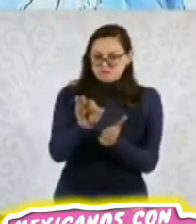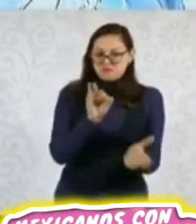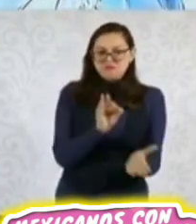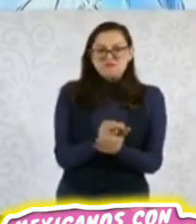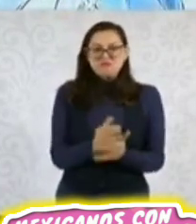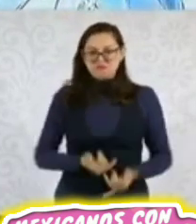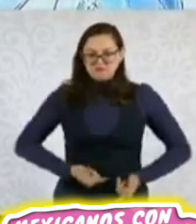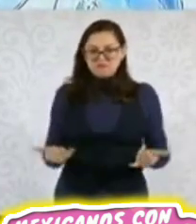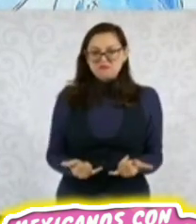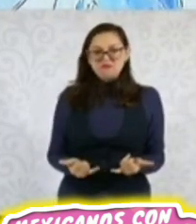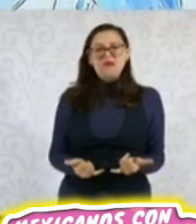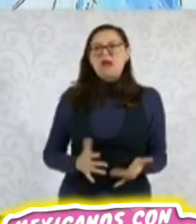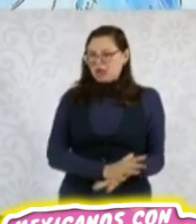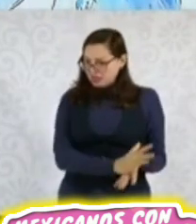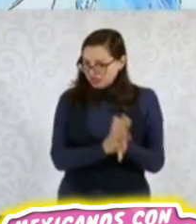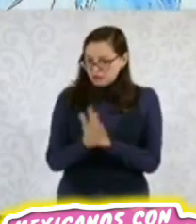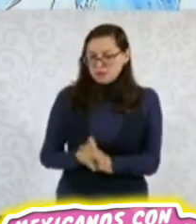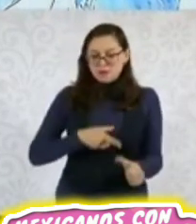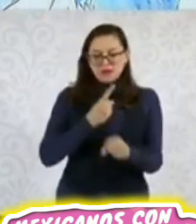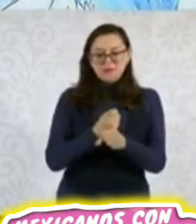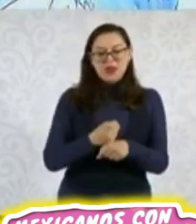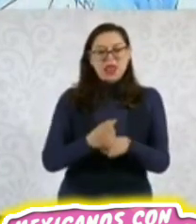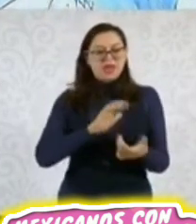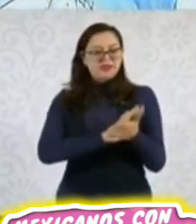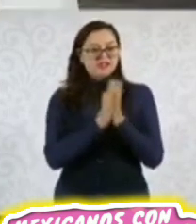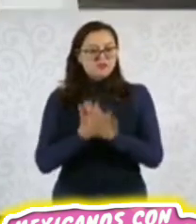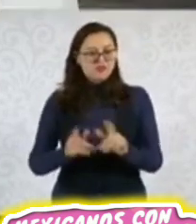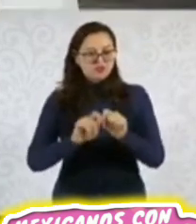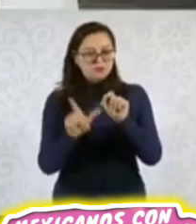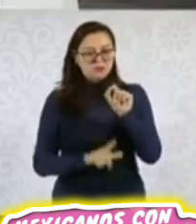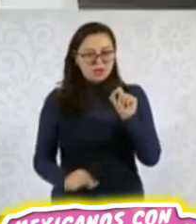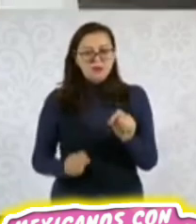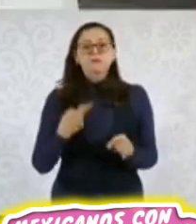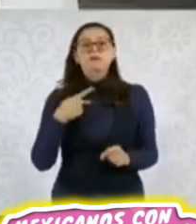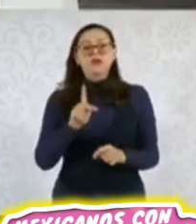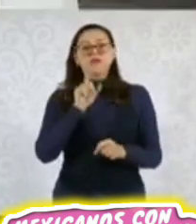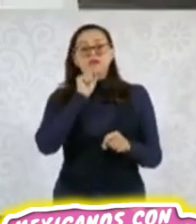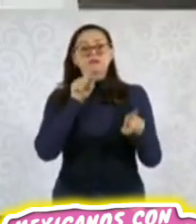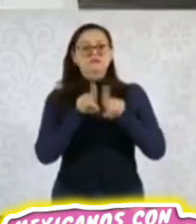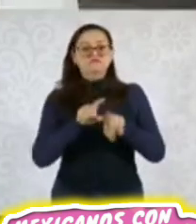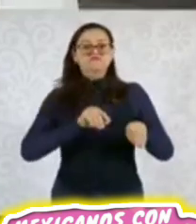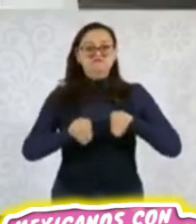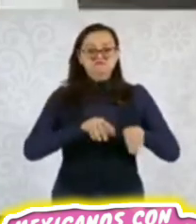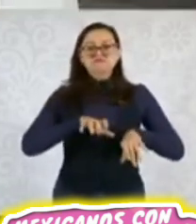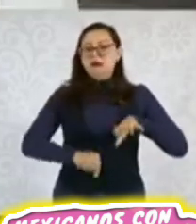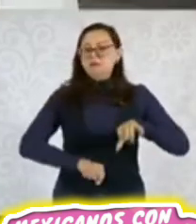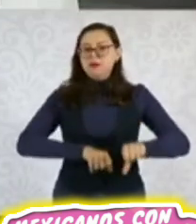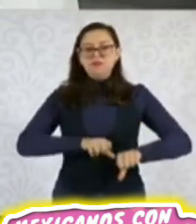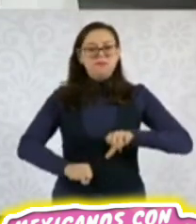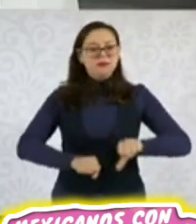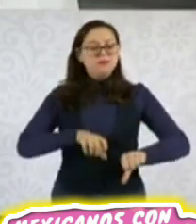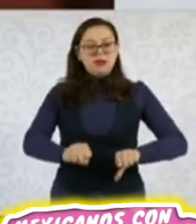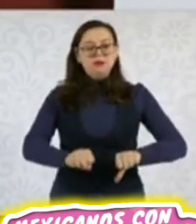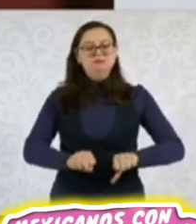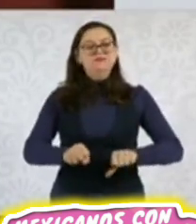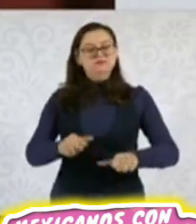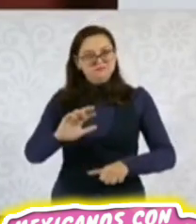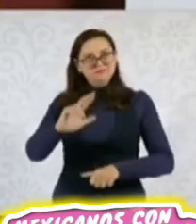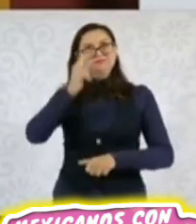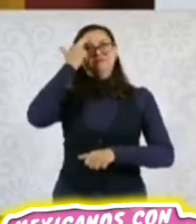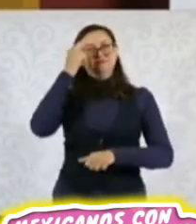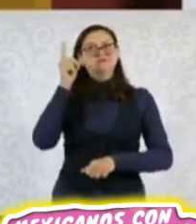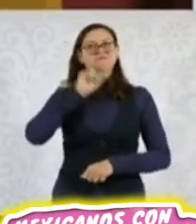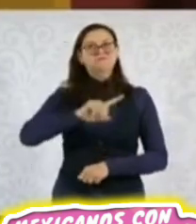en esta primera transformación, sino que también fueron ganando distintos espacios y luchas para las mujeres mexicanas. Así es que es